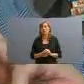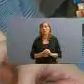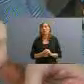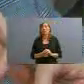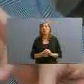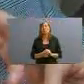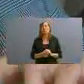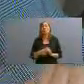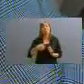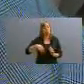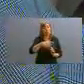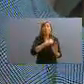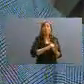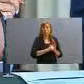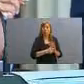Los ciudadanos